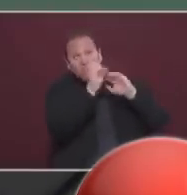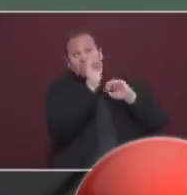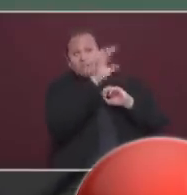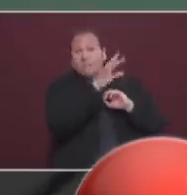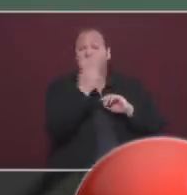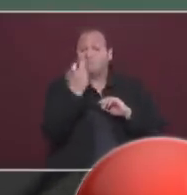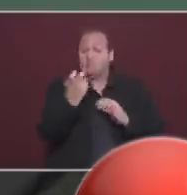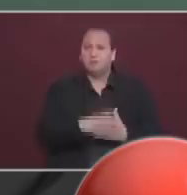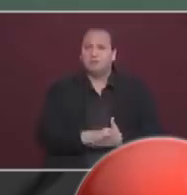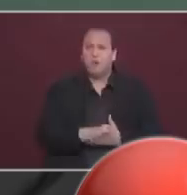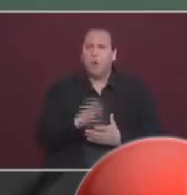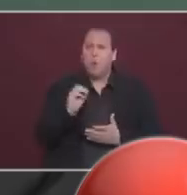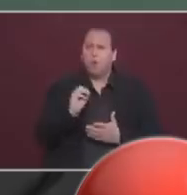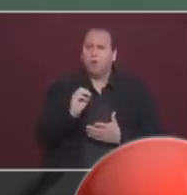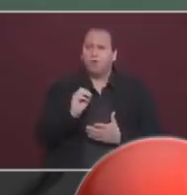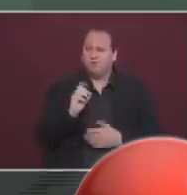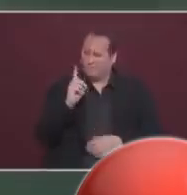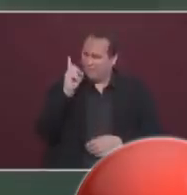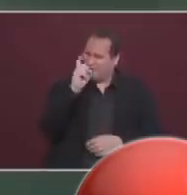¿O es mucho pedir?